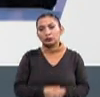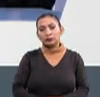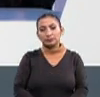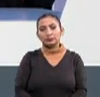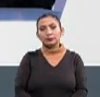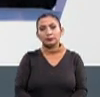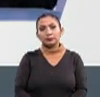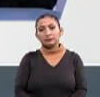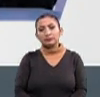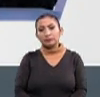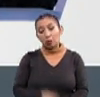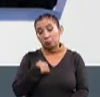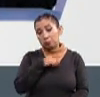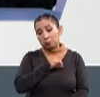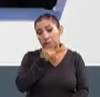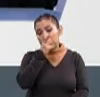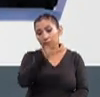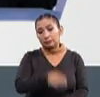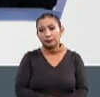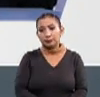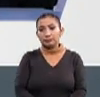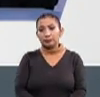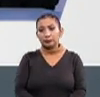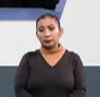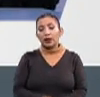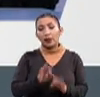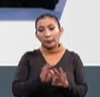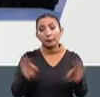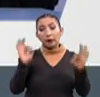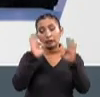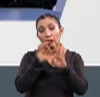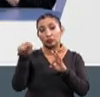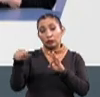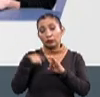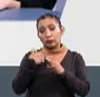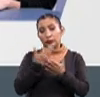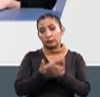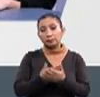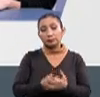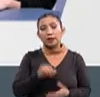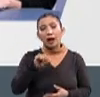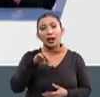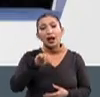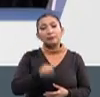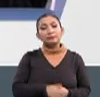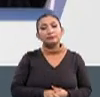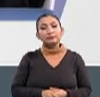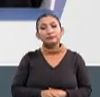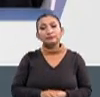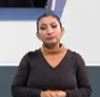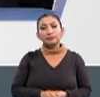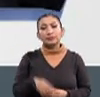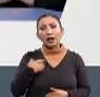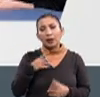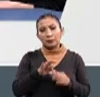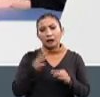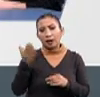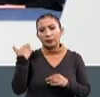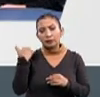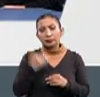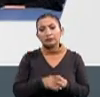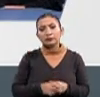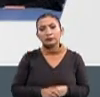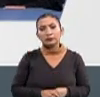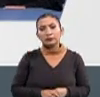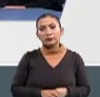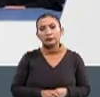la música. Así es lo que yo puedo decir. Claro, ¿no? Importante lo que pone sobre la mesa, Ana Gabriela. Y bueno, pues platicábamos antes de entrar al